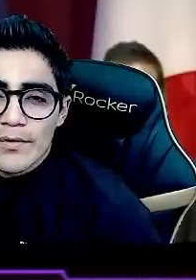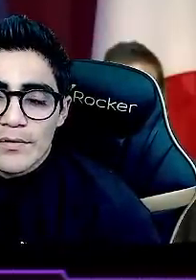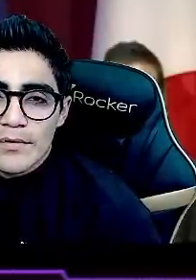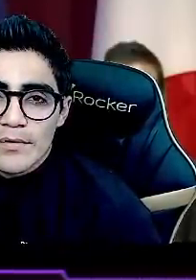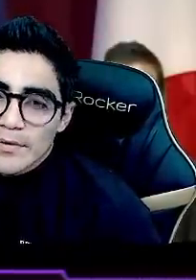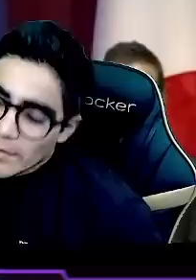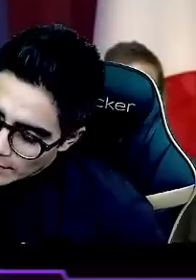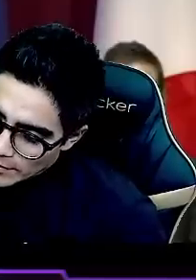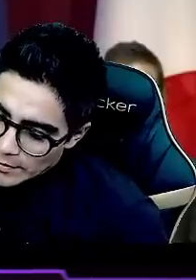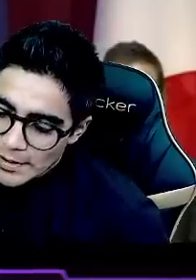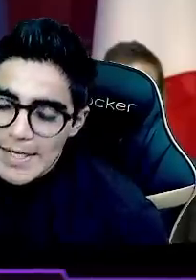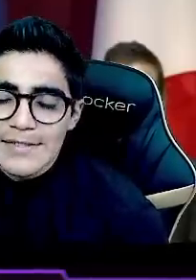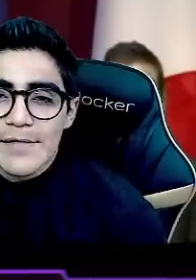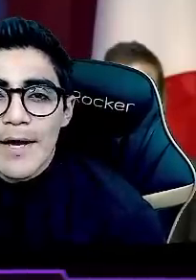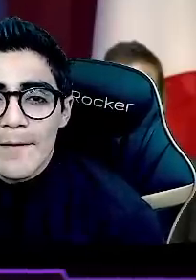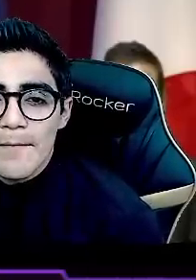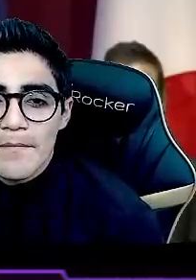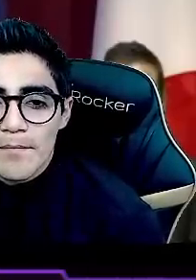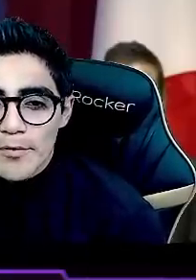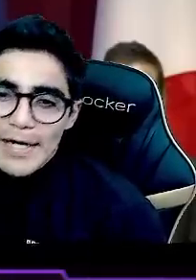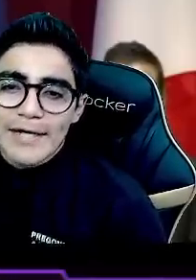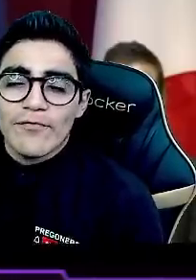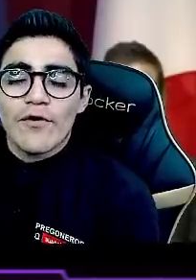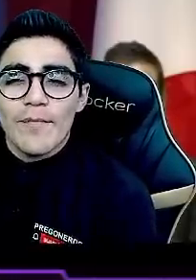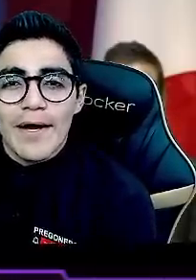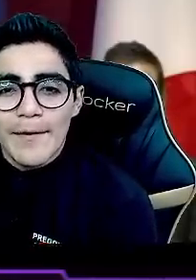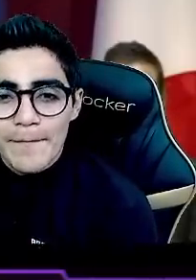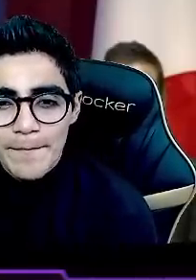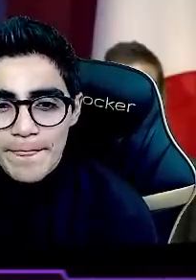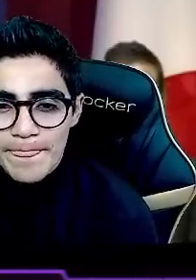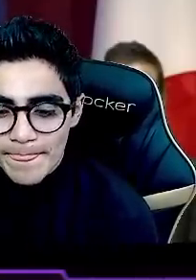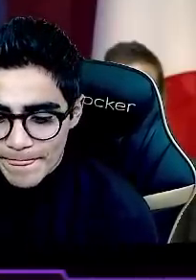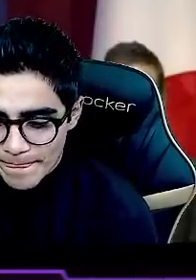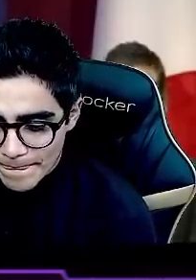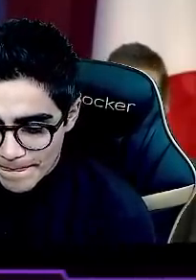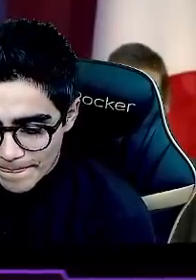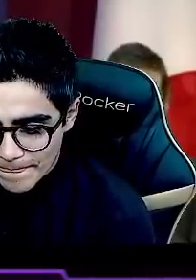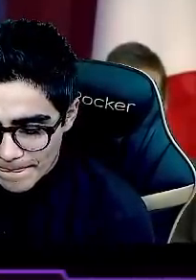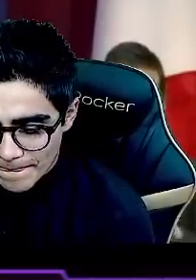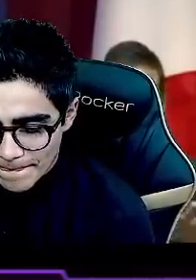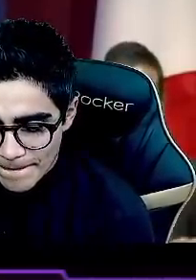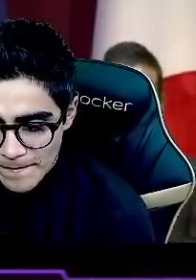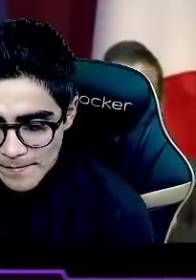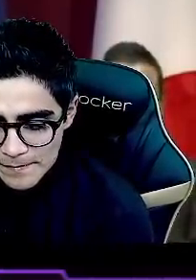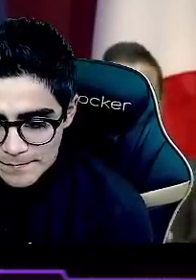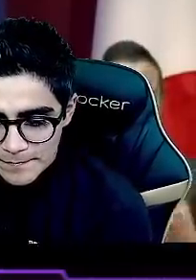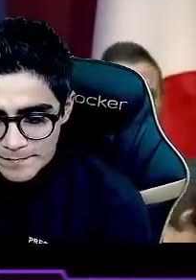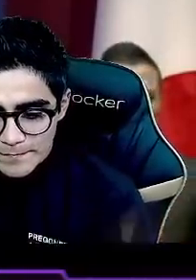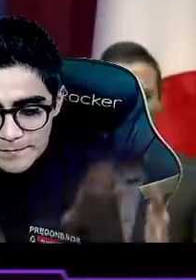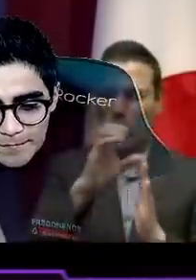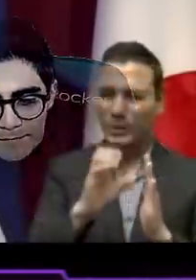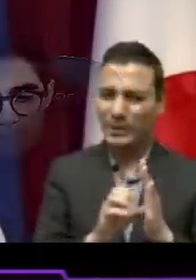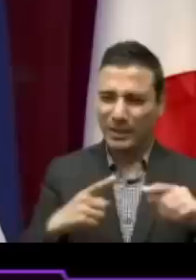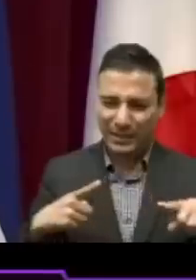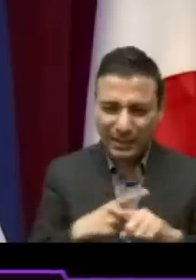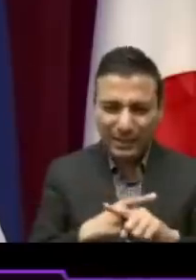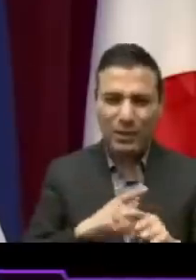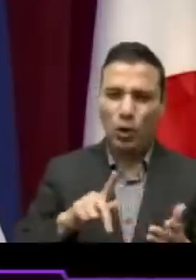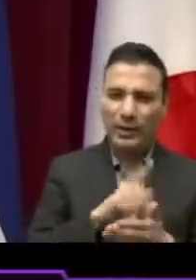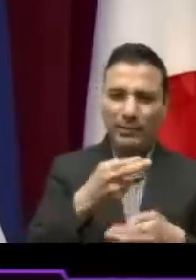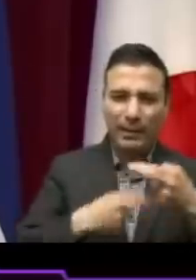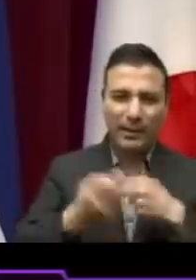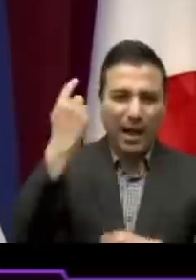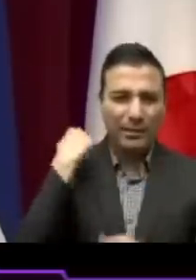su amiguito que ya se va por la reforma regresiva y antidemocrática